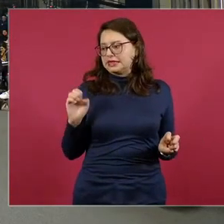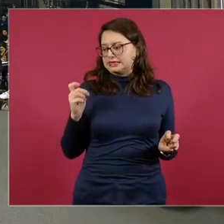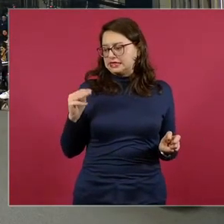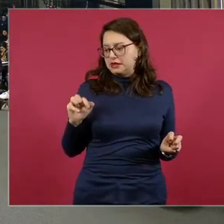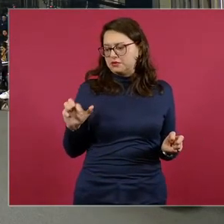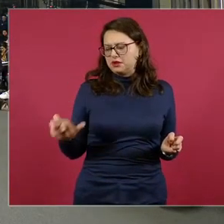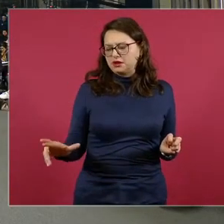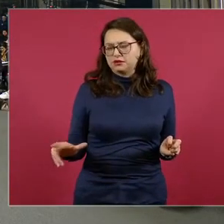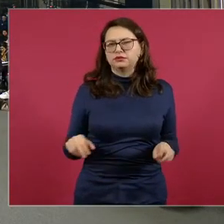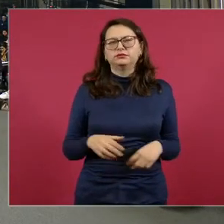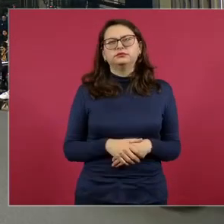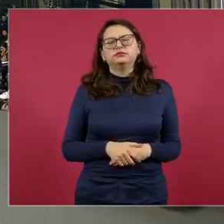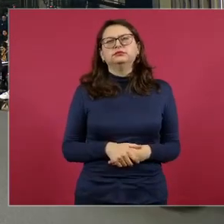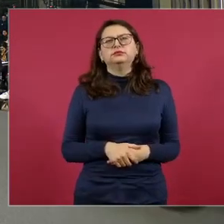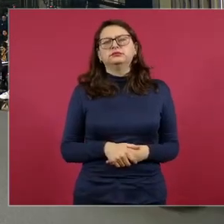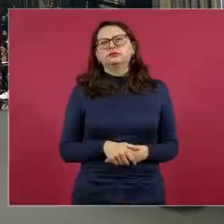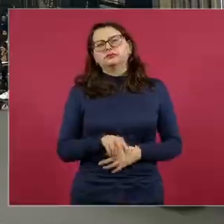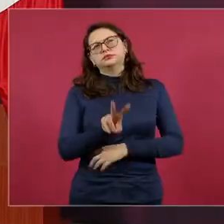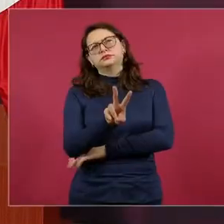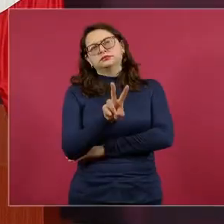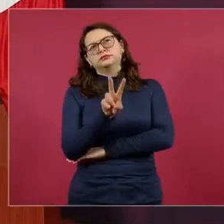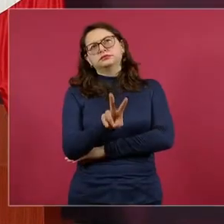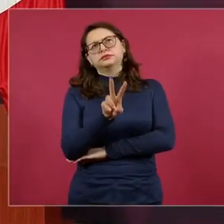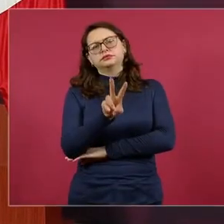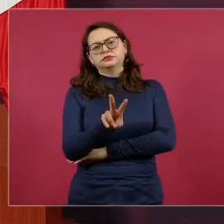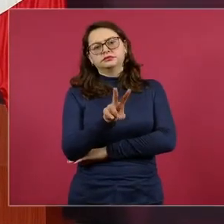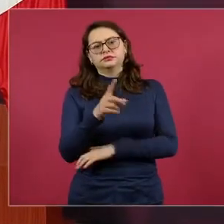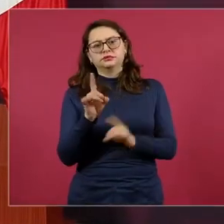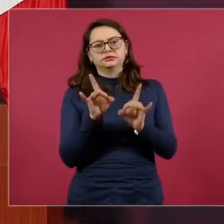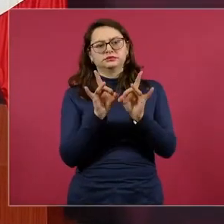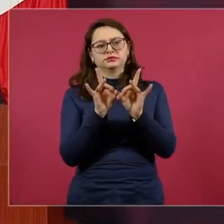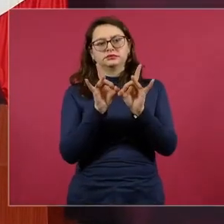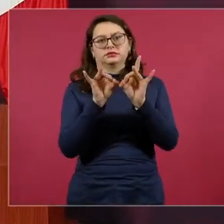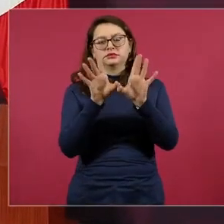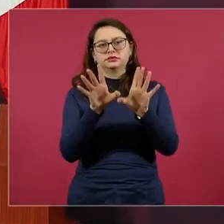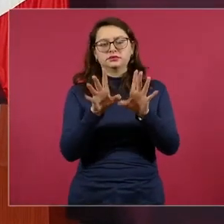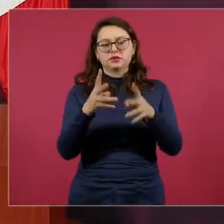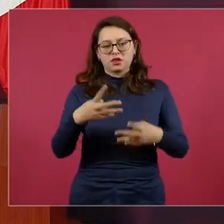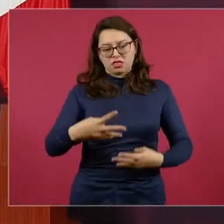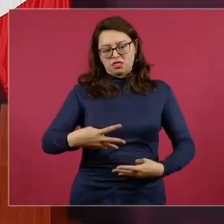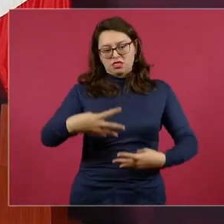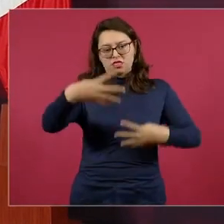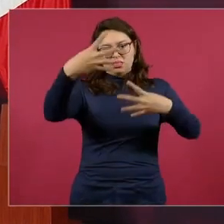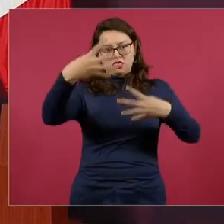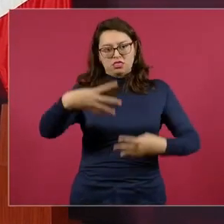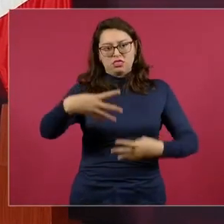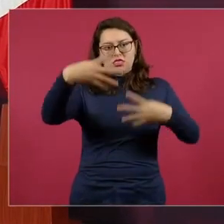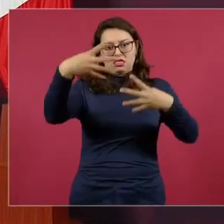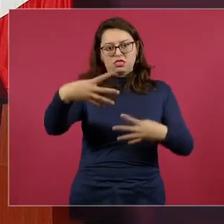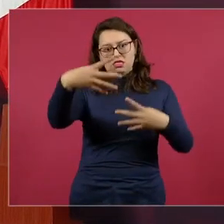y en eso se detiene el teleprompter